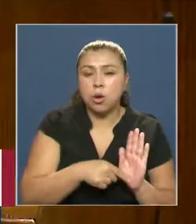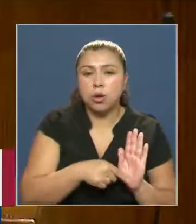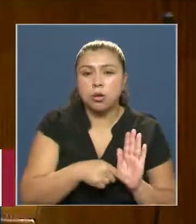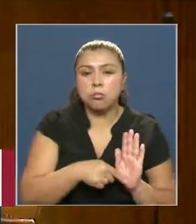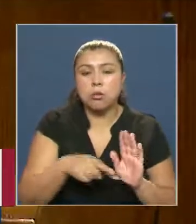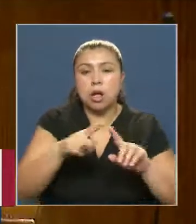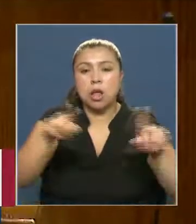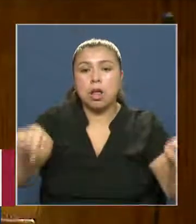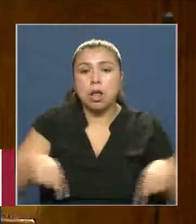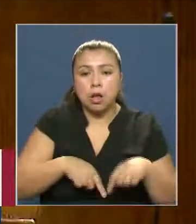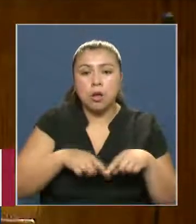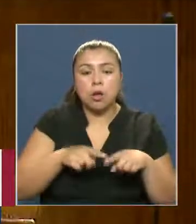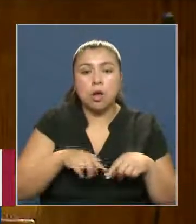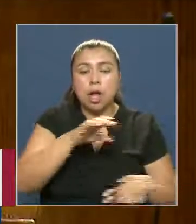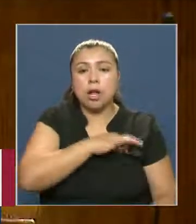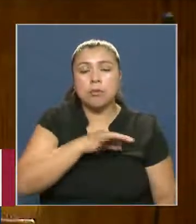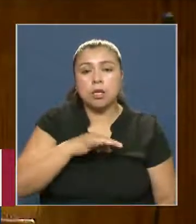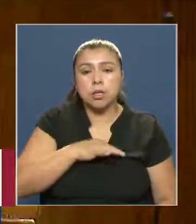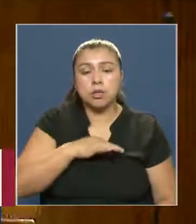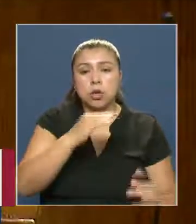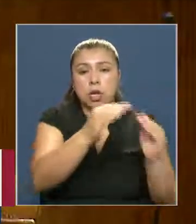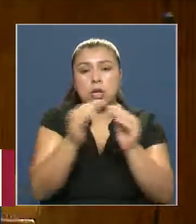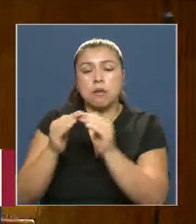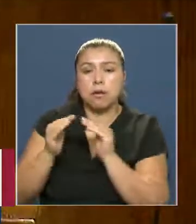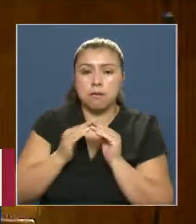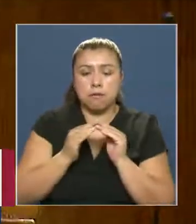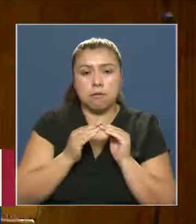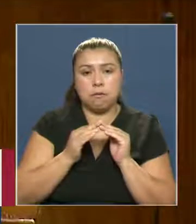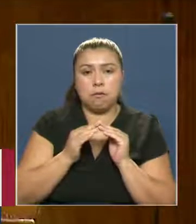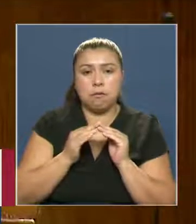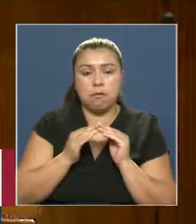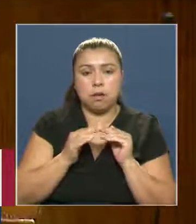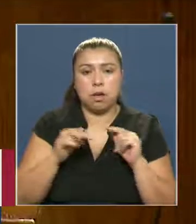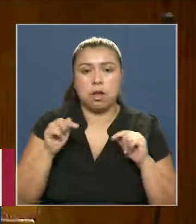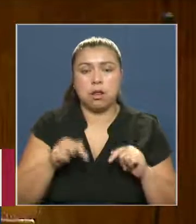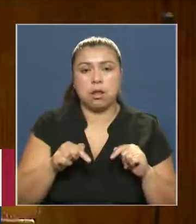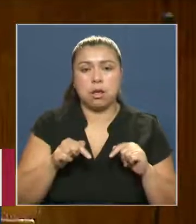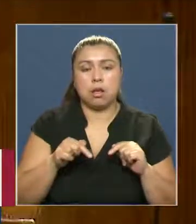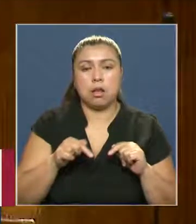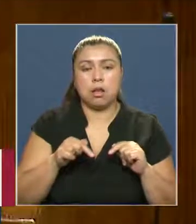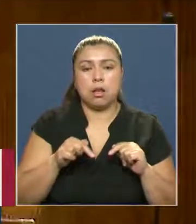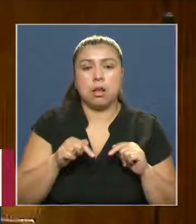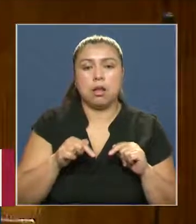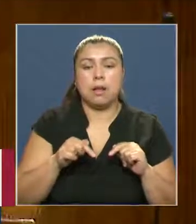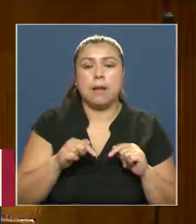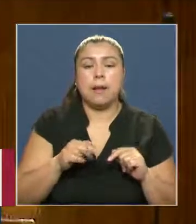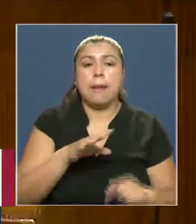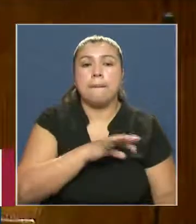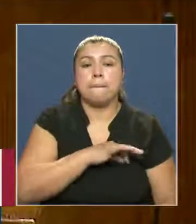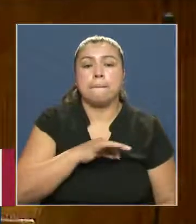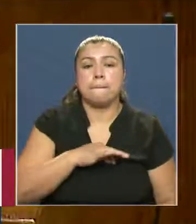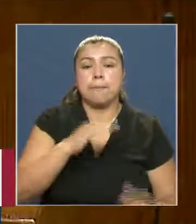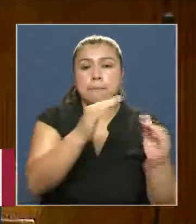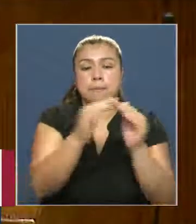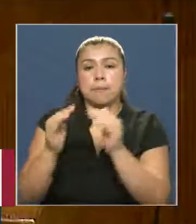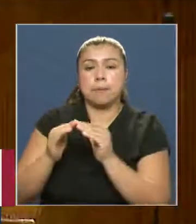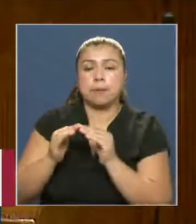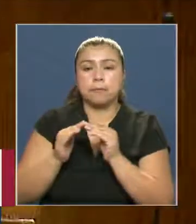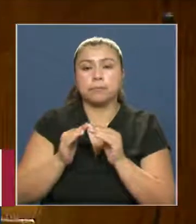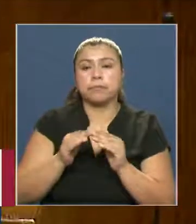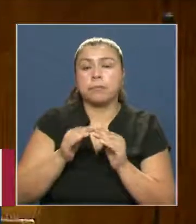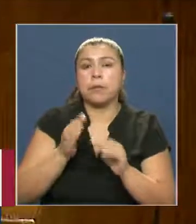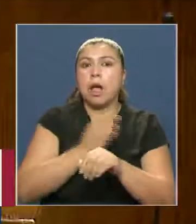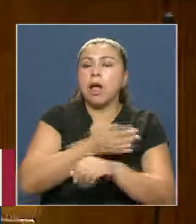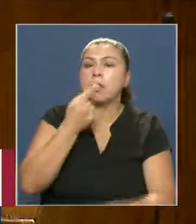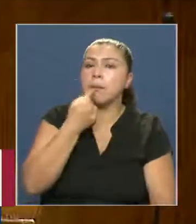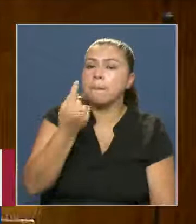territorio, el Ministerio de Vivienda, a través de las Secretarías Regionales Ministeriales de Vivienda, previa consulta